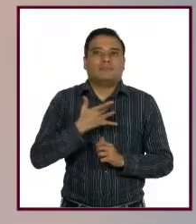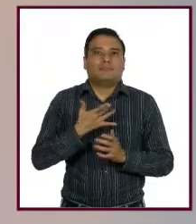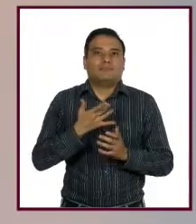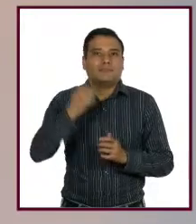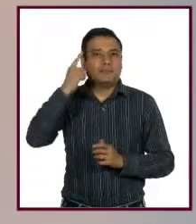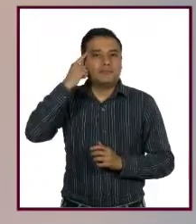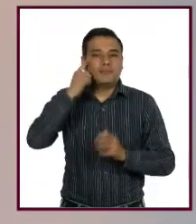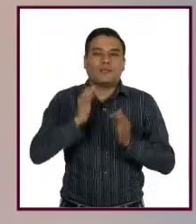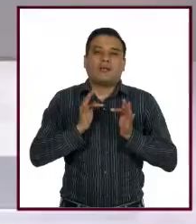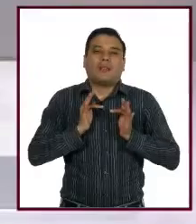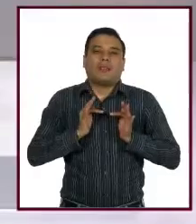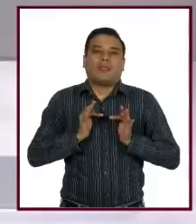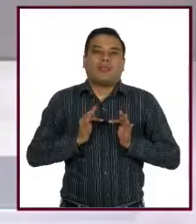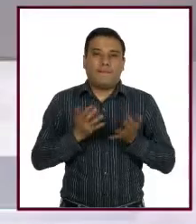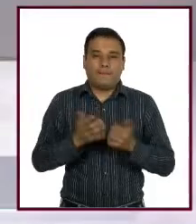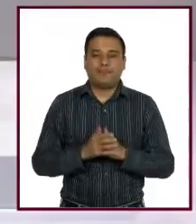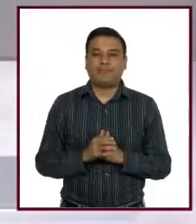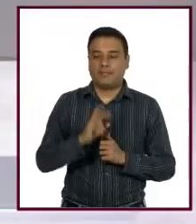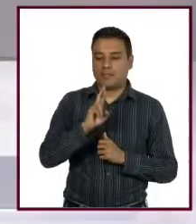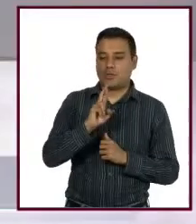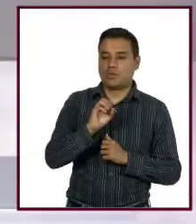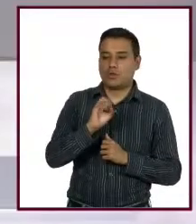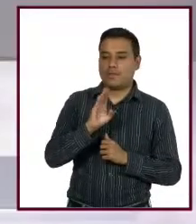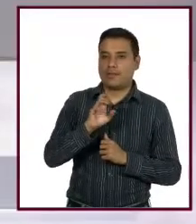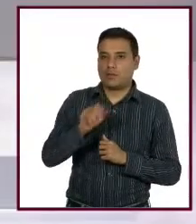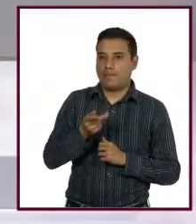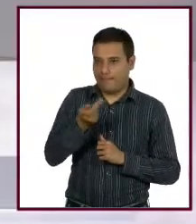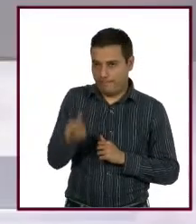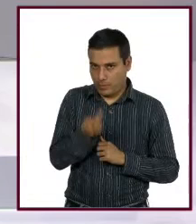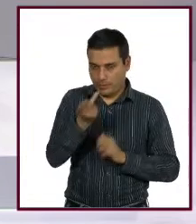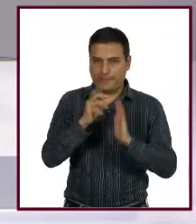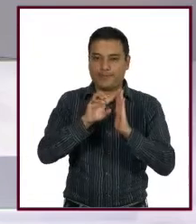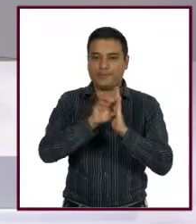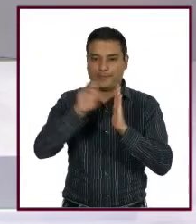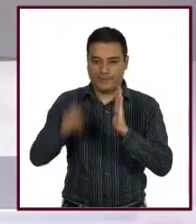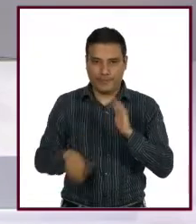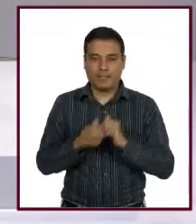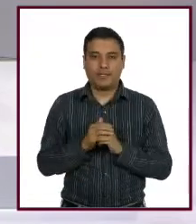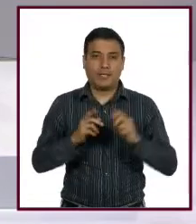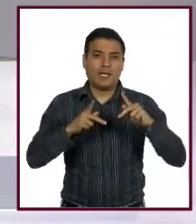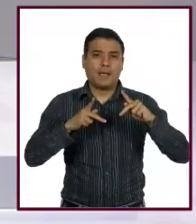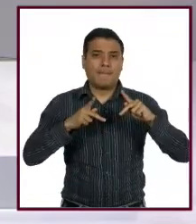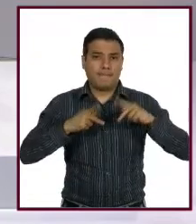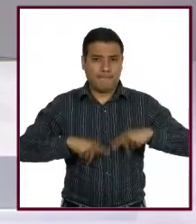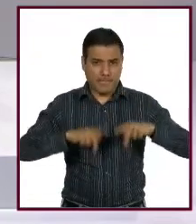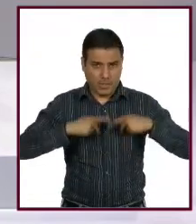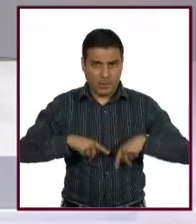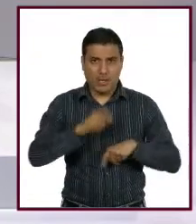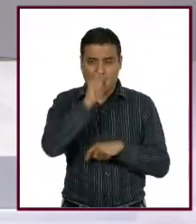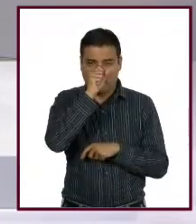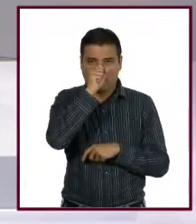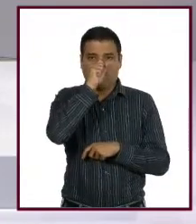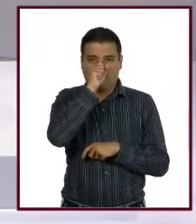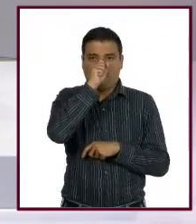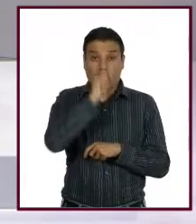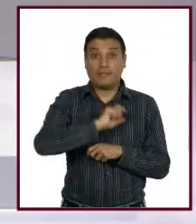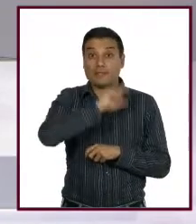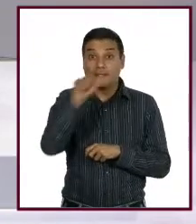cerebral. Roberto pregunta, ¿qué pasa cuando una persona consume inhalables y los deja de